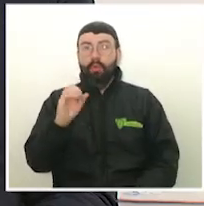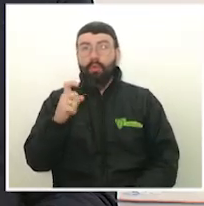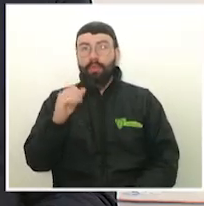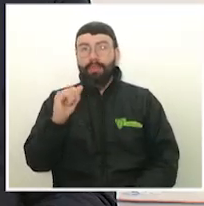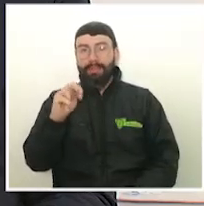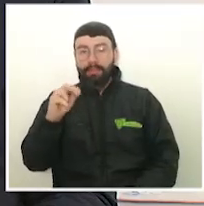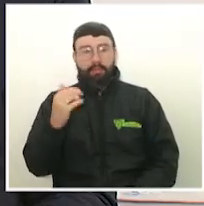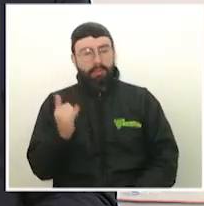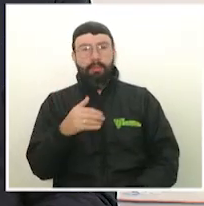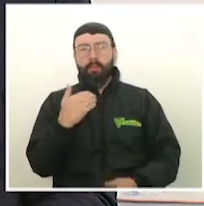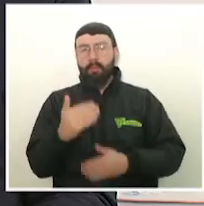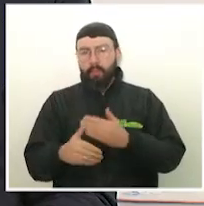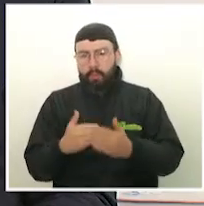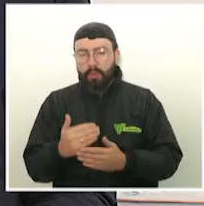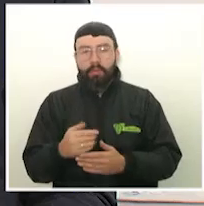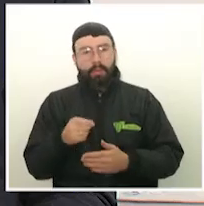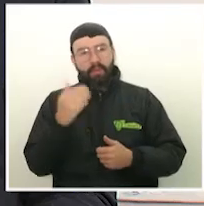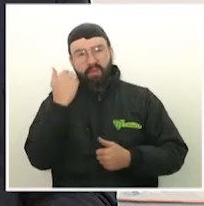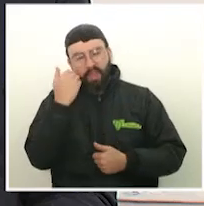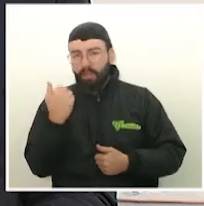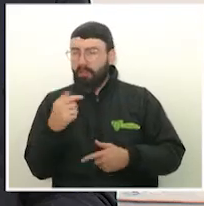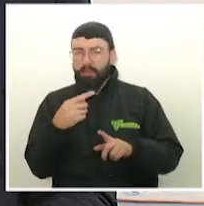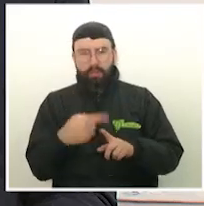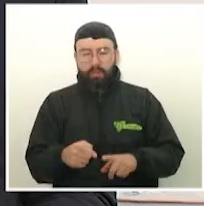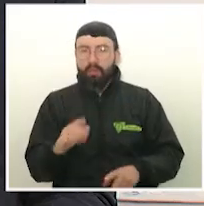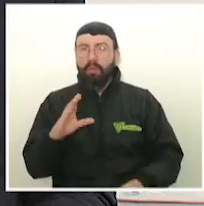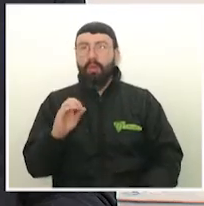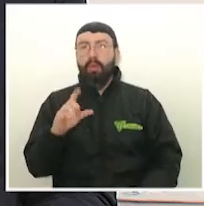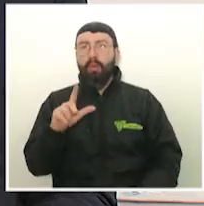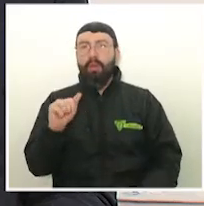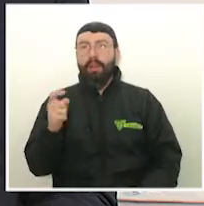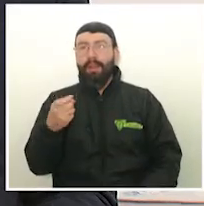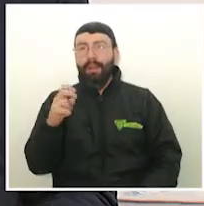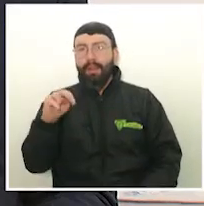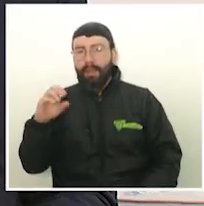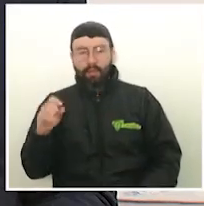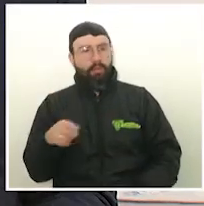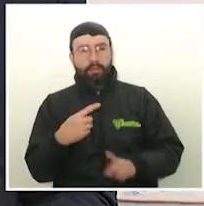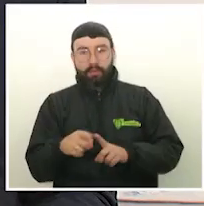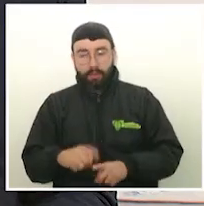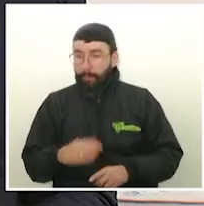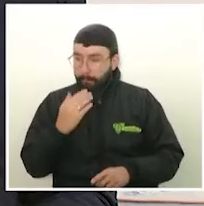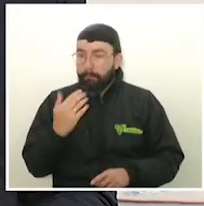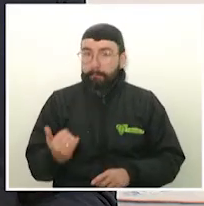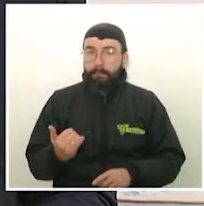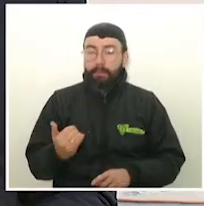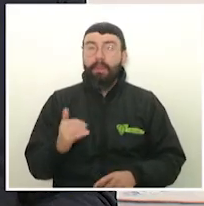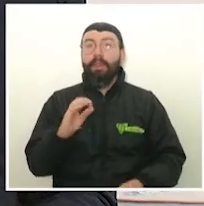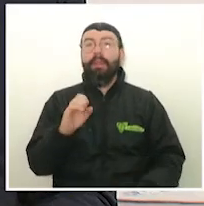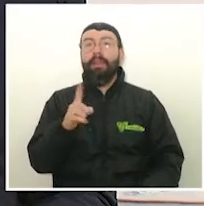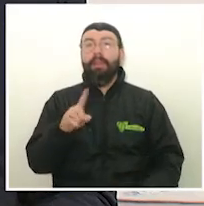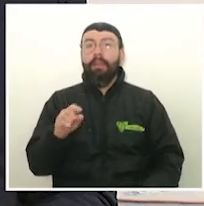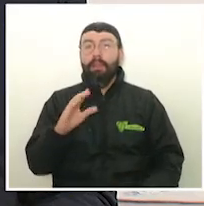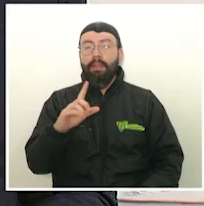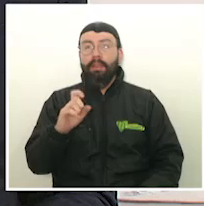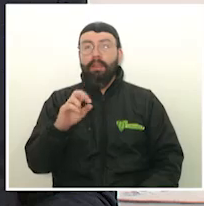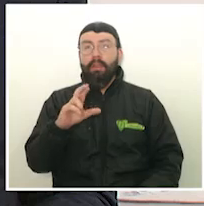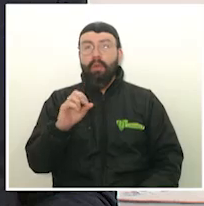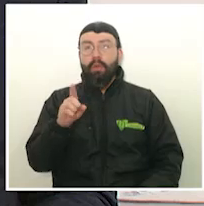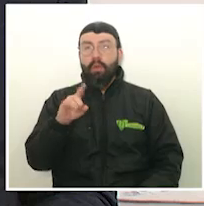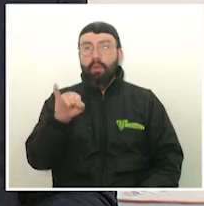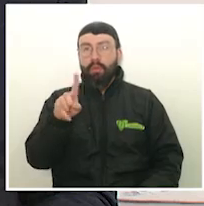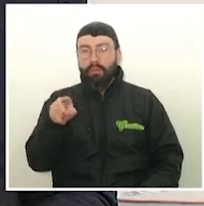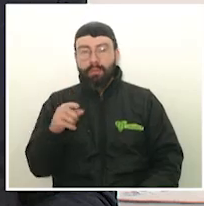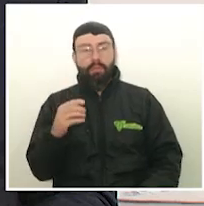degenerativos y enfermedades del colágeno y demás, como la esclerosis, como, como el